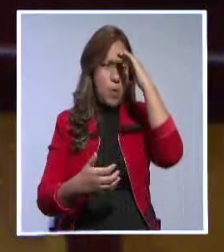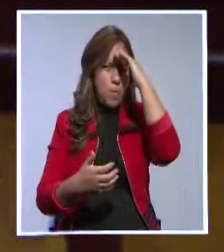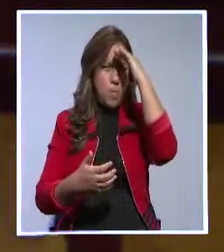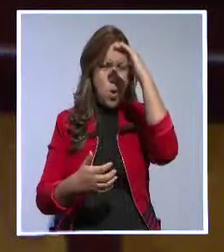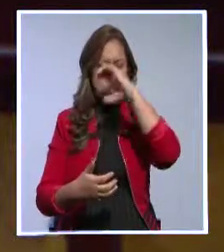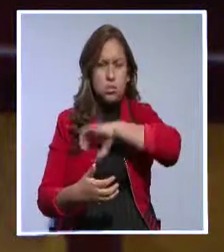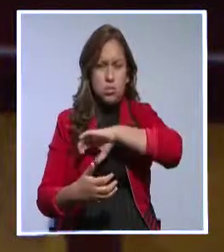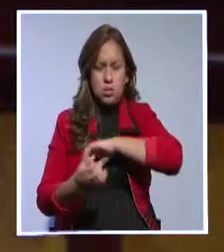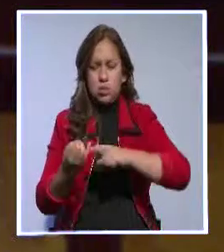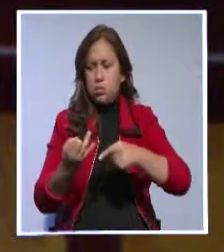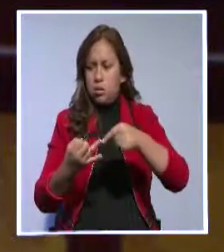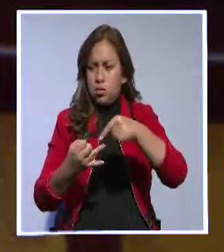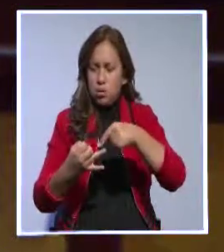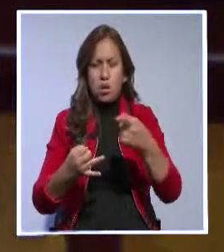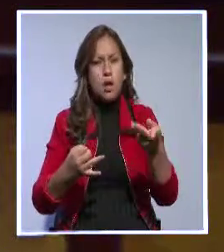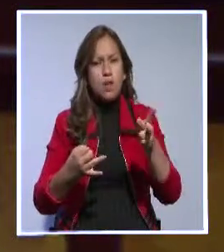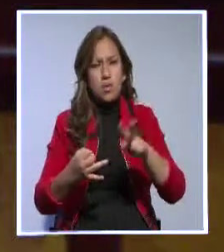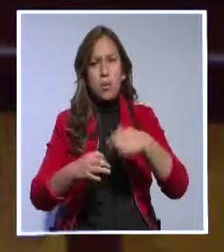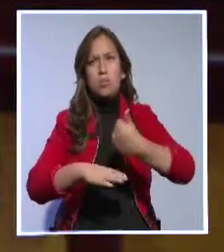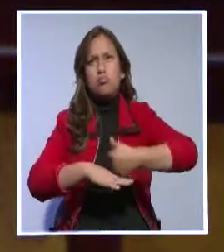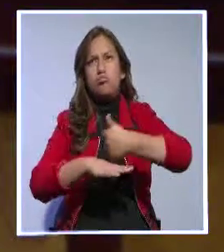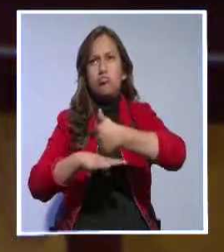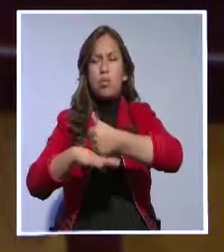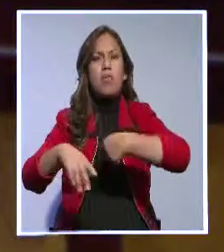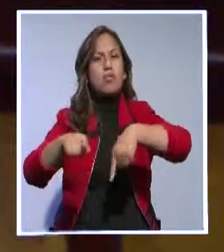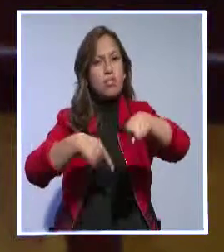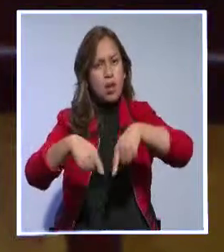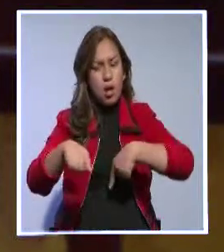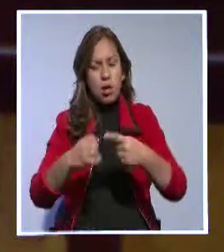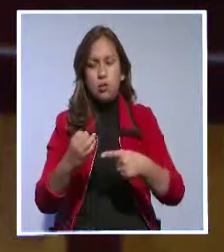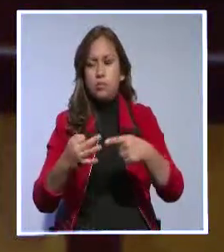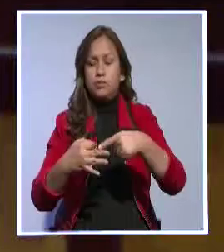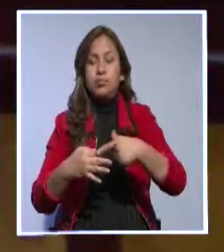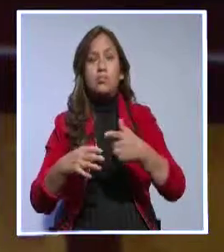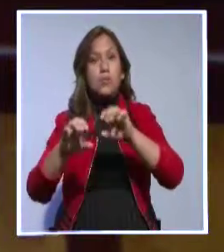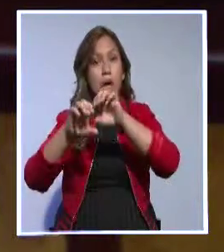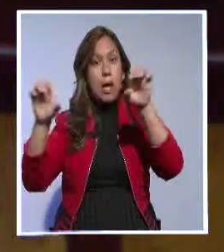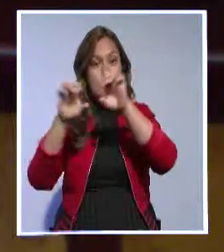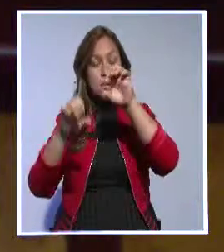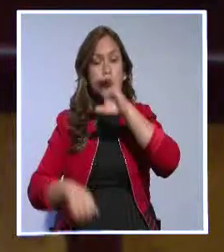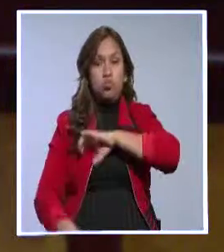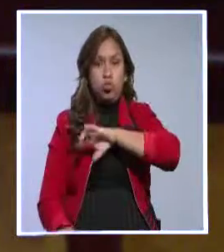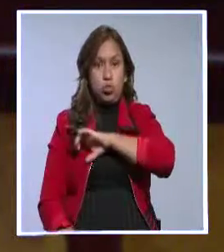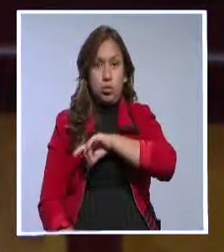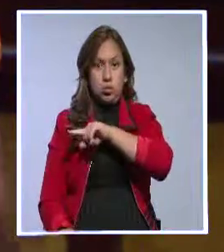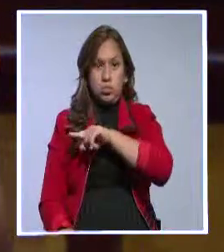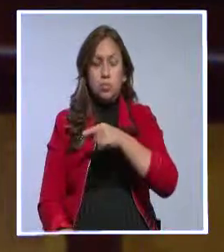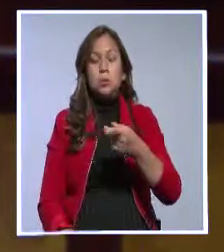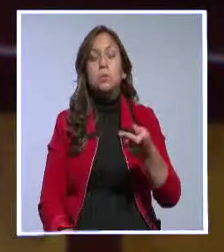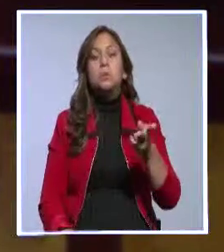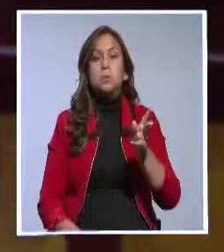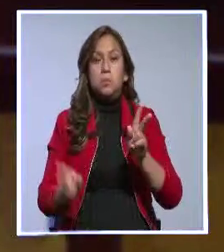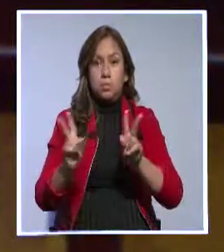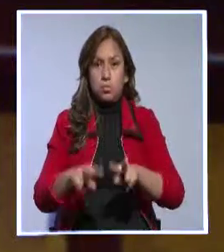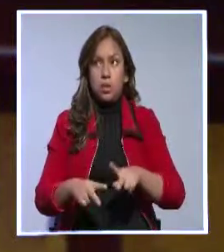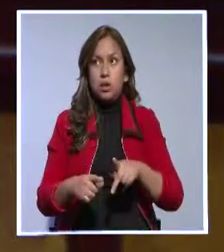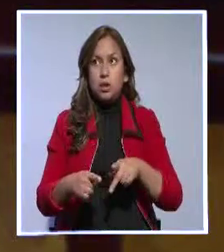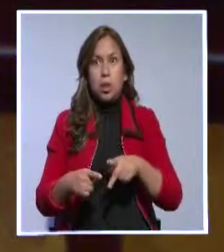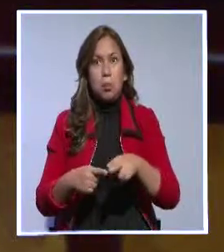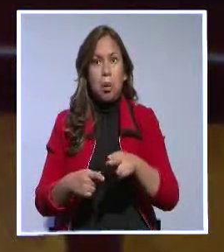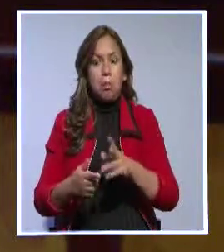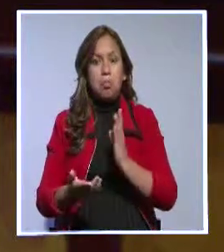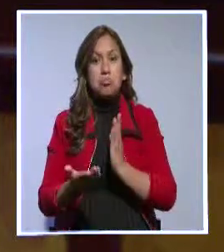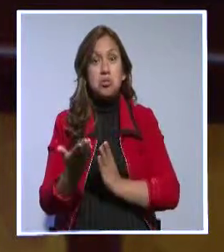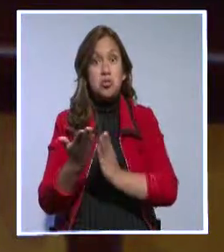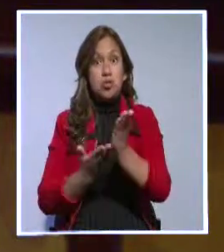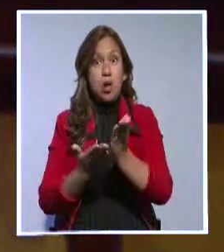metropolitana agencia metropolitana de tránsito empresas municipales en ningún momento hubo una suspensión de sede del servicio